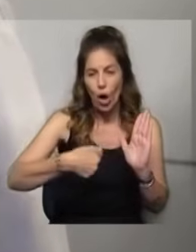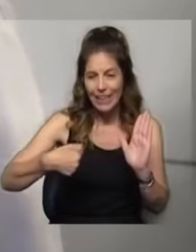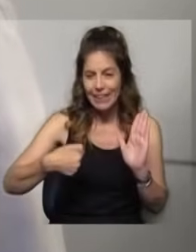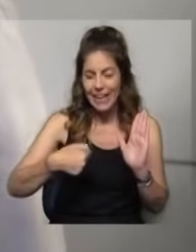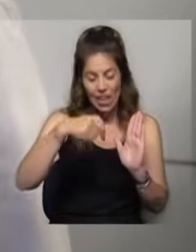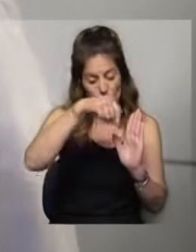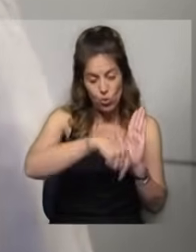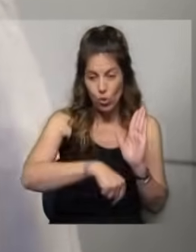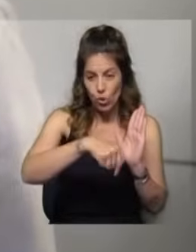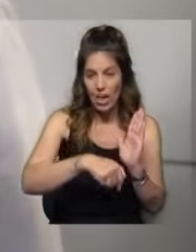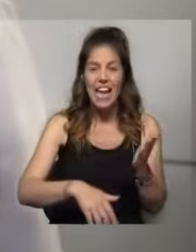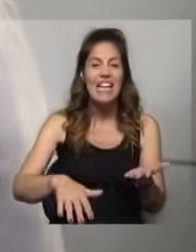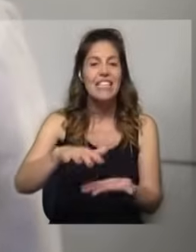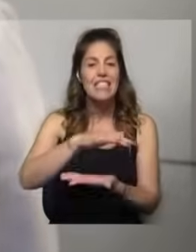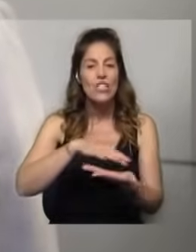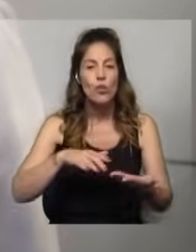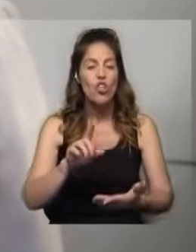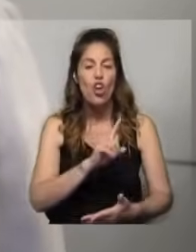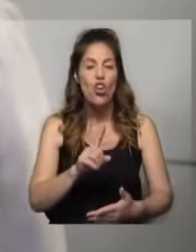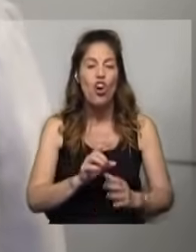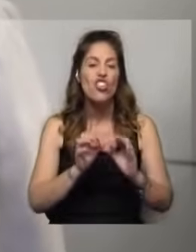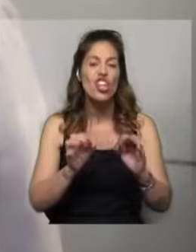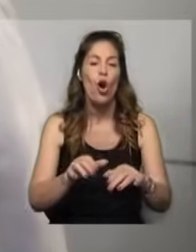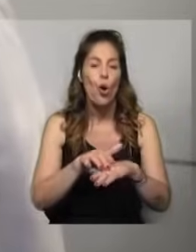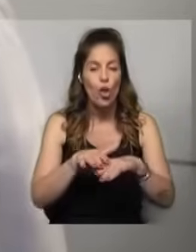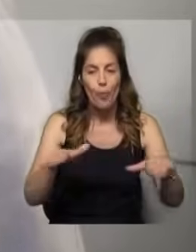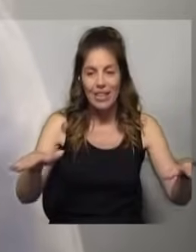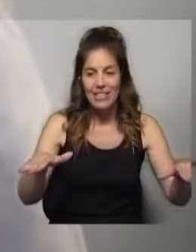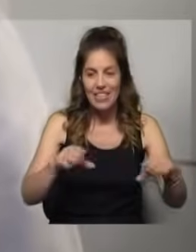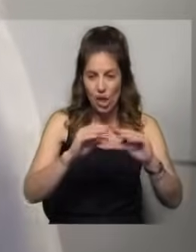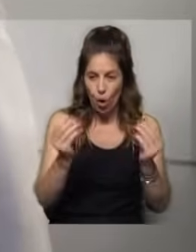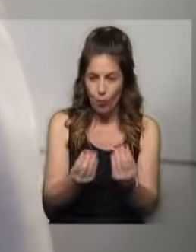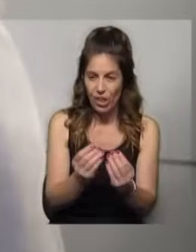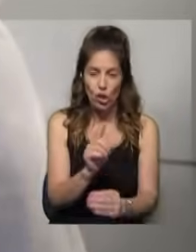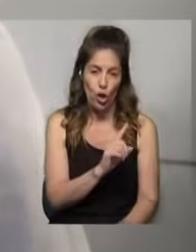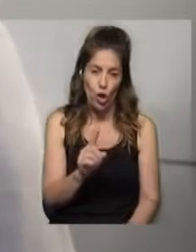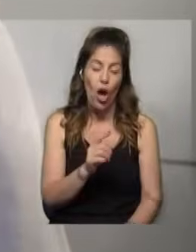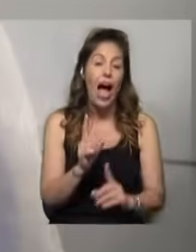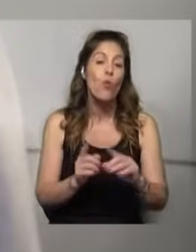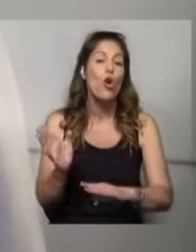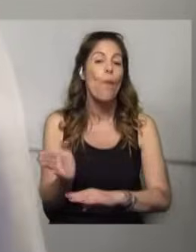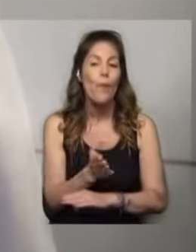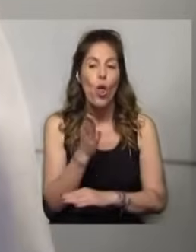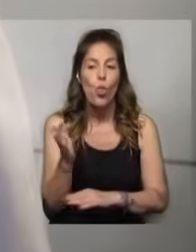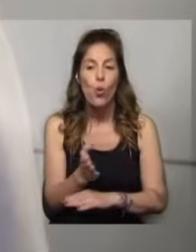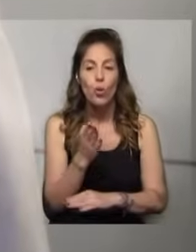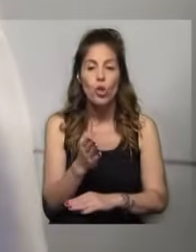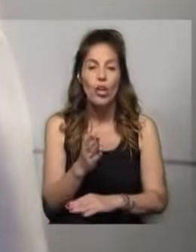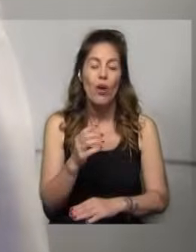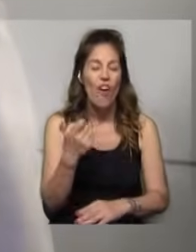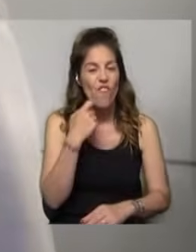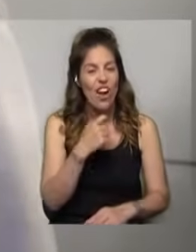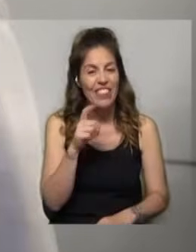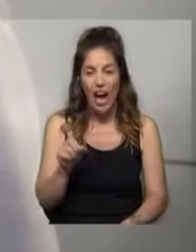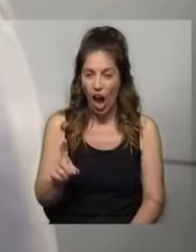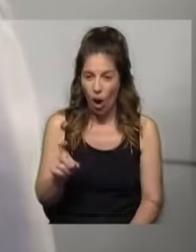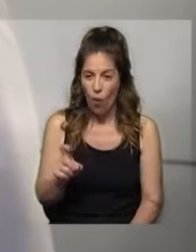eh la situación todavía no ha llegado a normalizarse por completo hay algunos productores que todavía están con algunas faltantes de